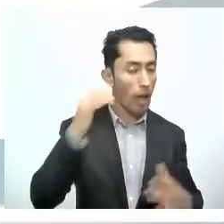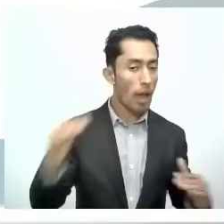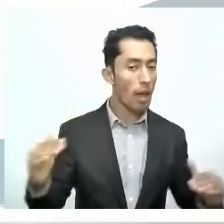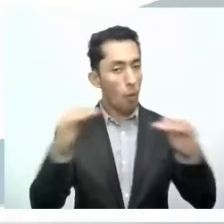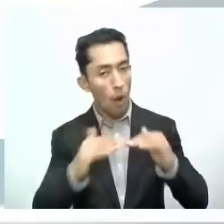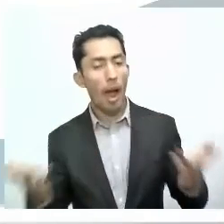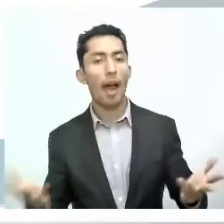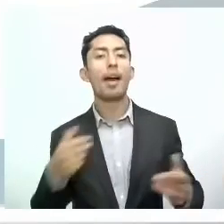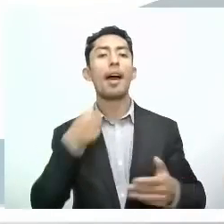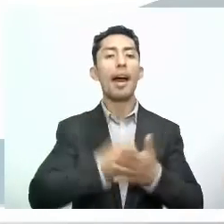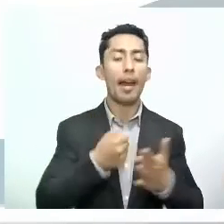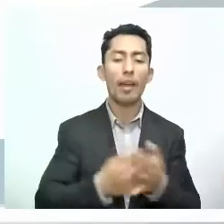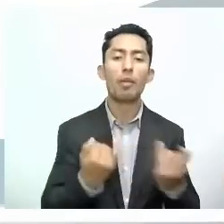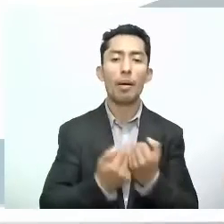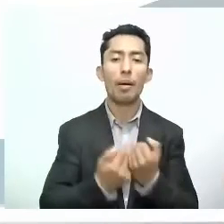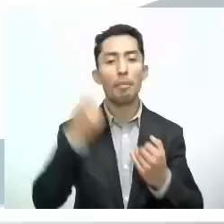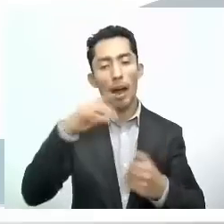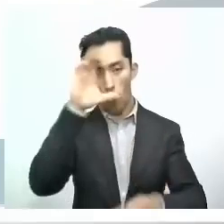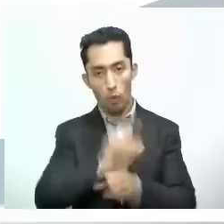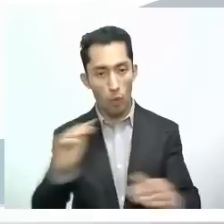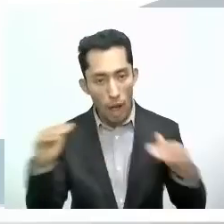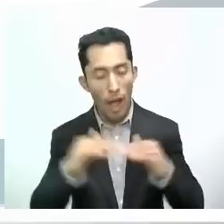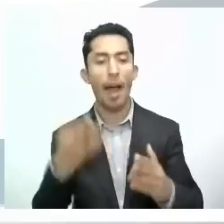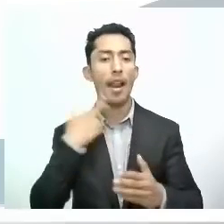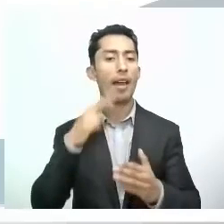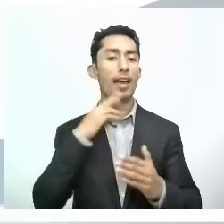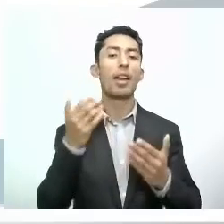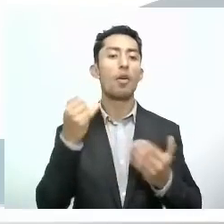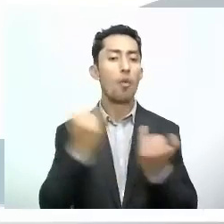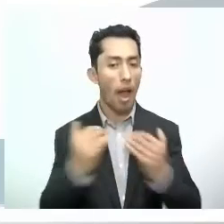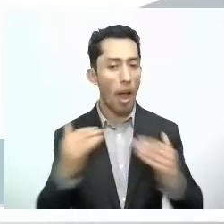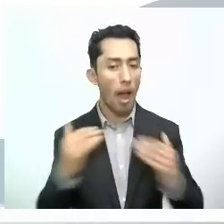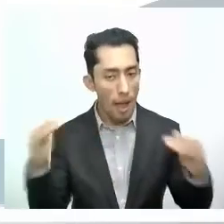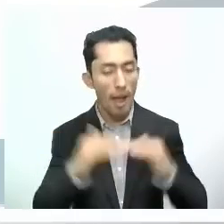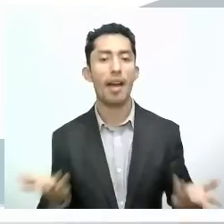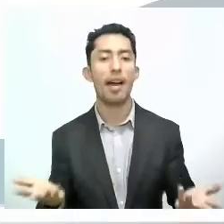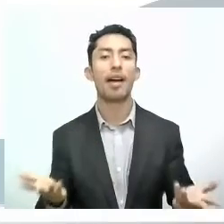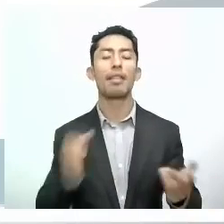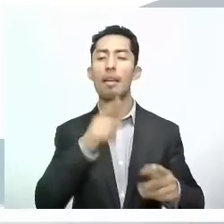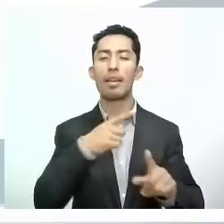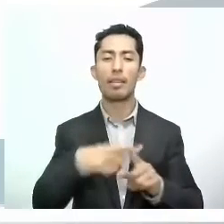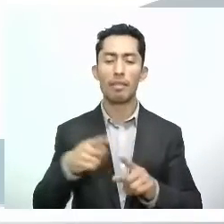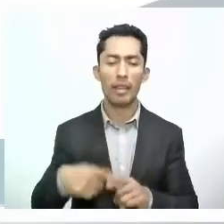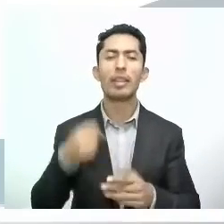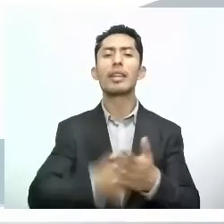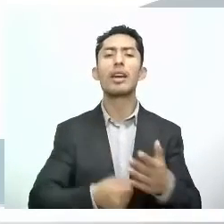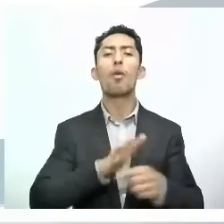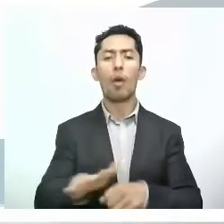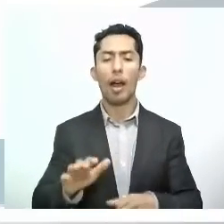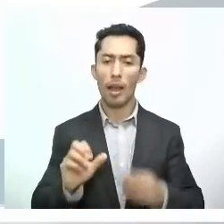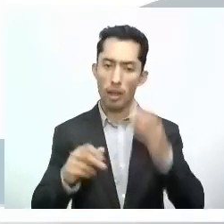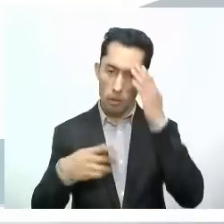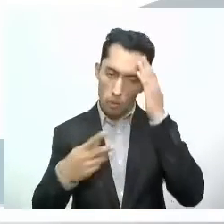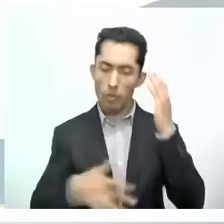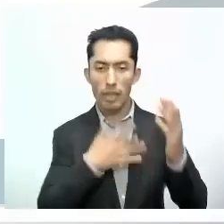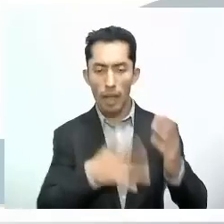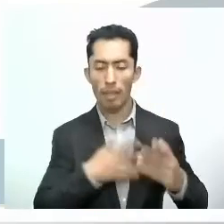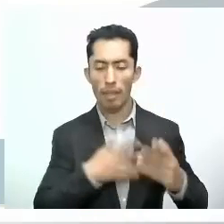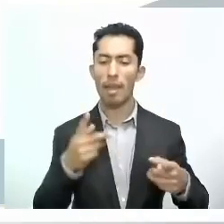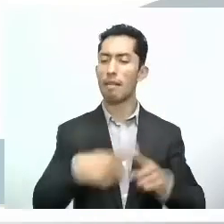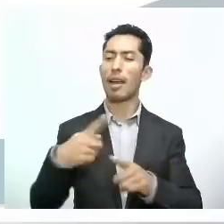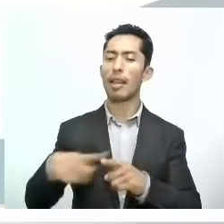igualdades culturales, igualdades raciales, igualdades vinculadas también a los afectos y a la diversidad